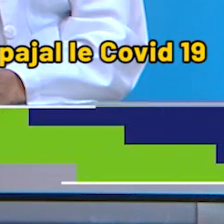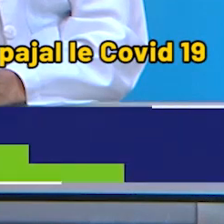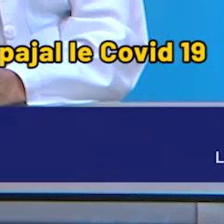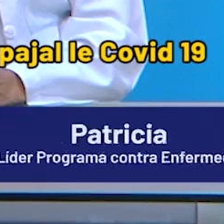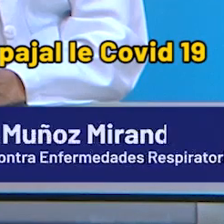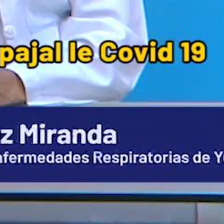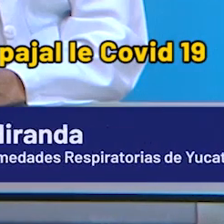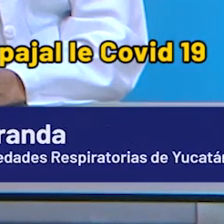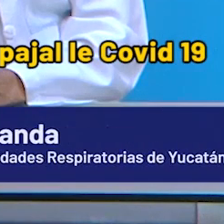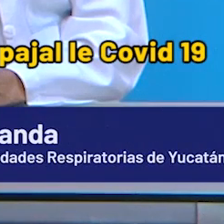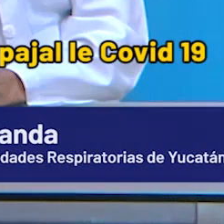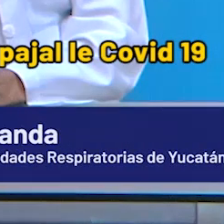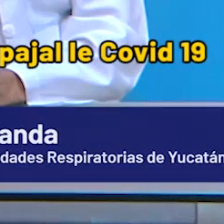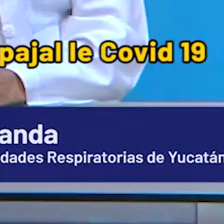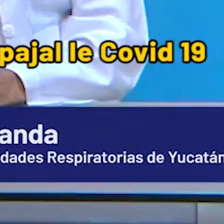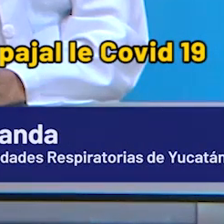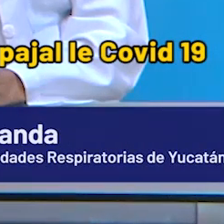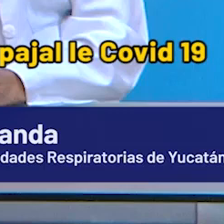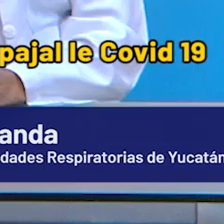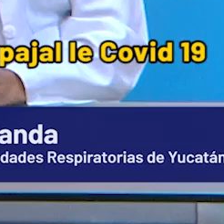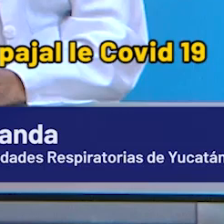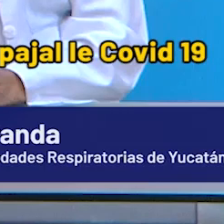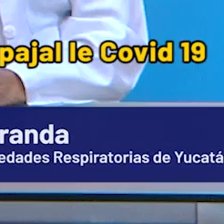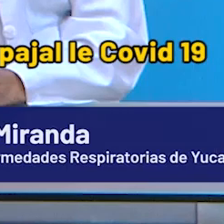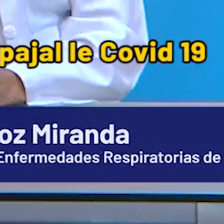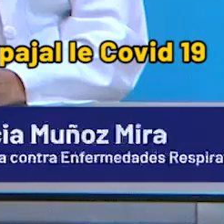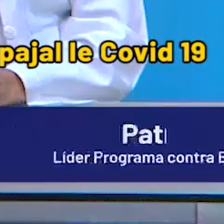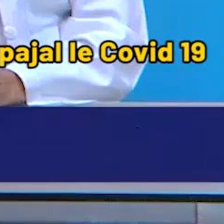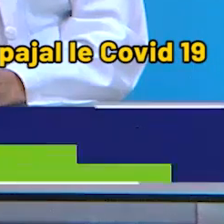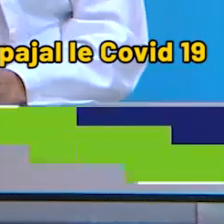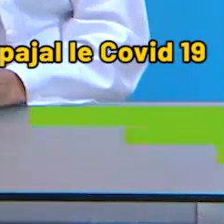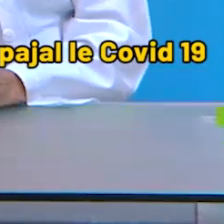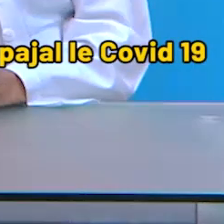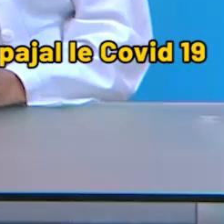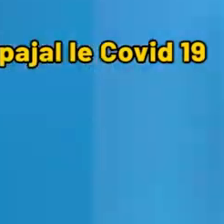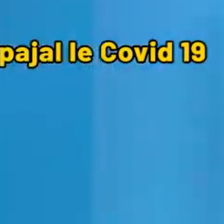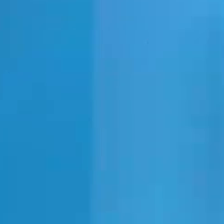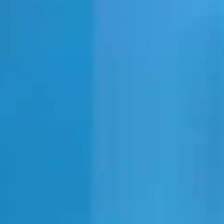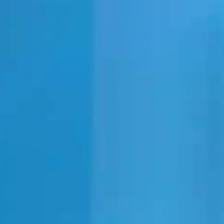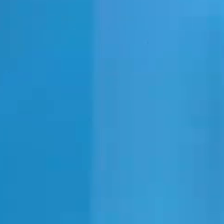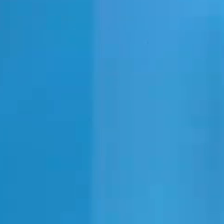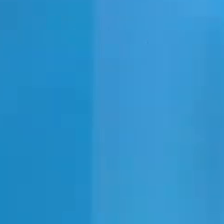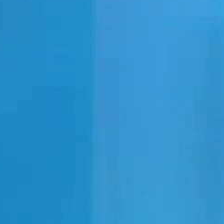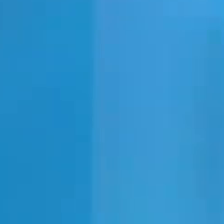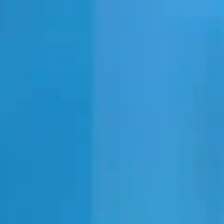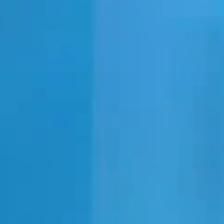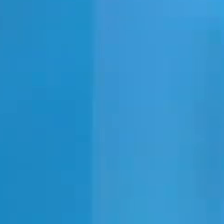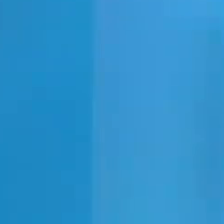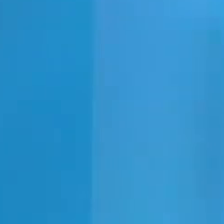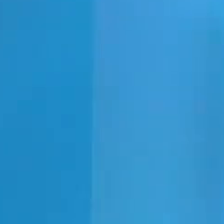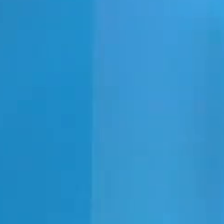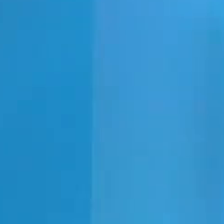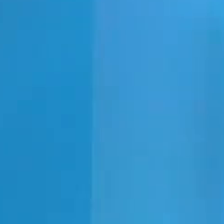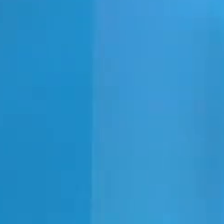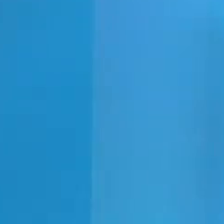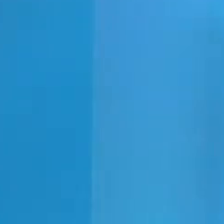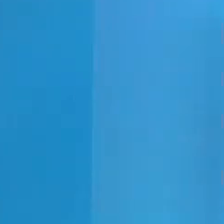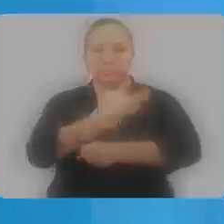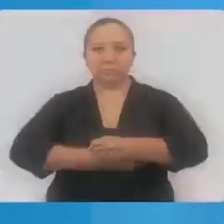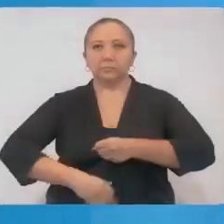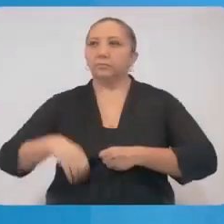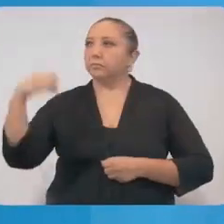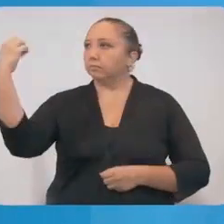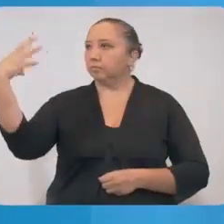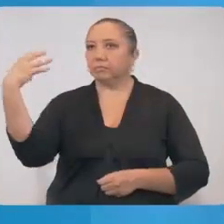Buenas tardes. Nos permitimos dar el informe diario relacionado con el COVID-19. Adelante, doctora. Gracias, doctora. Buenas tardes. El semáforo estatal está